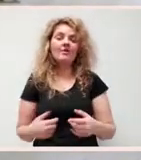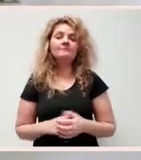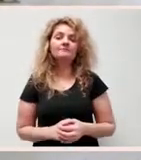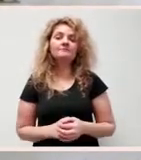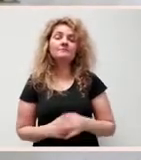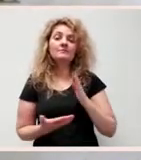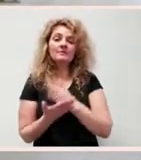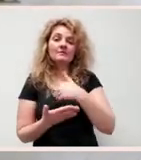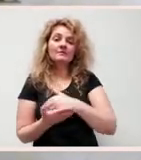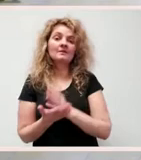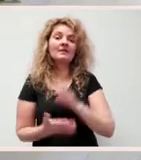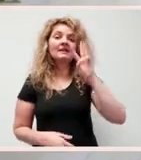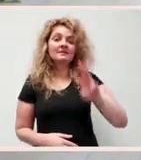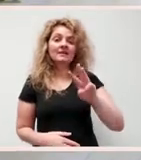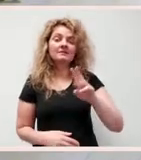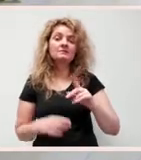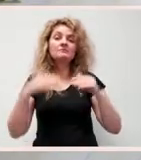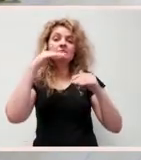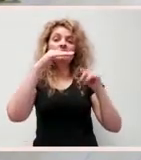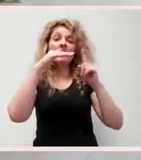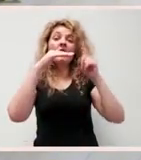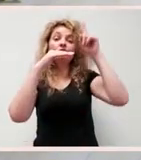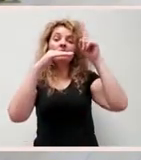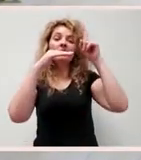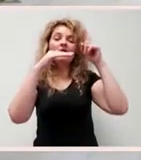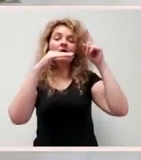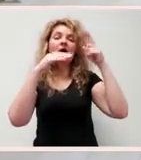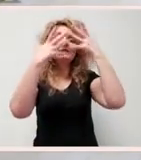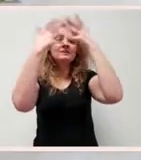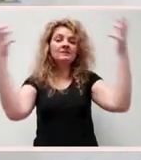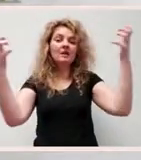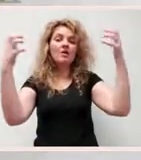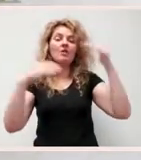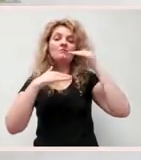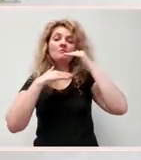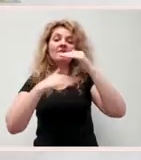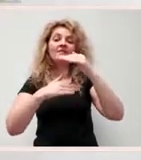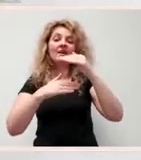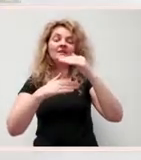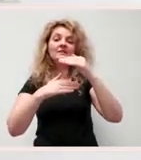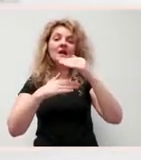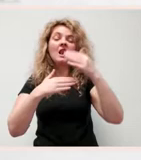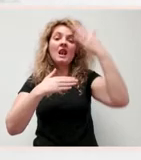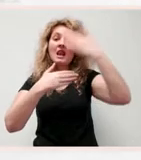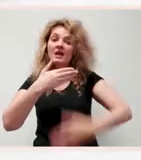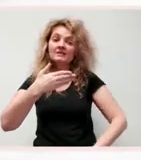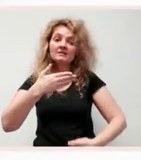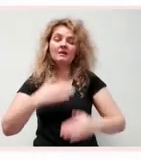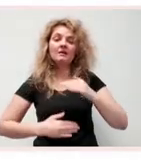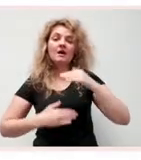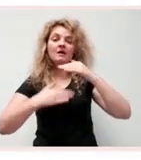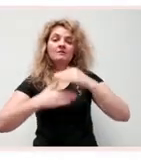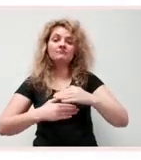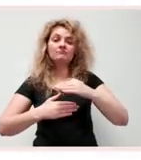unha parte central normalmente lisa e a parte inferior en forma de peana, en forma de cuña, algo por estilo que era a destinada precisamente a introducirse no